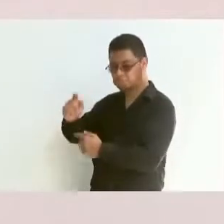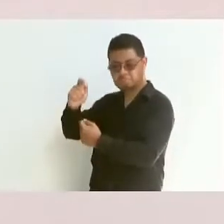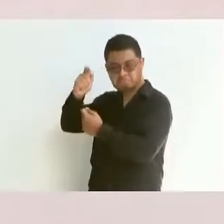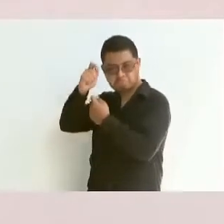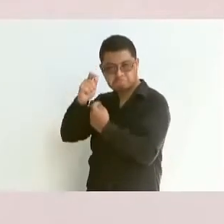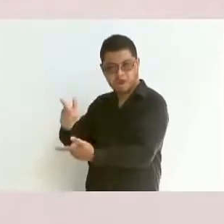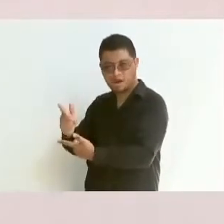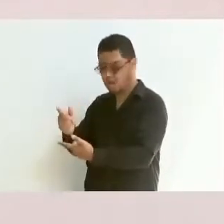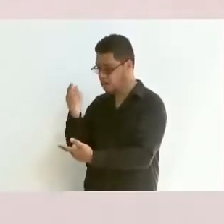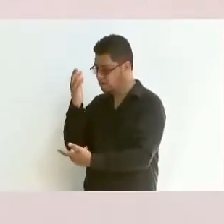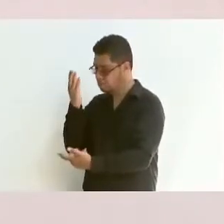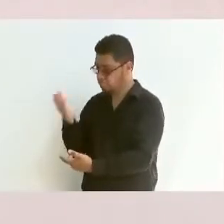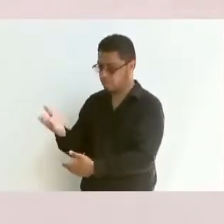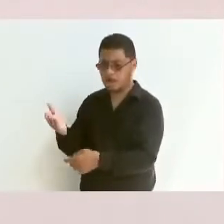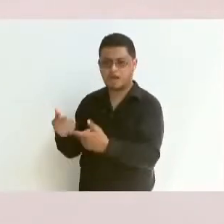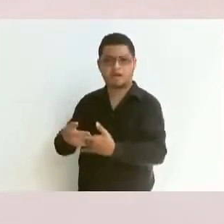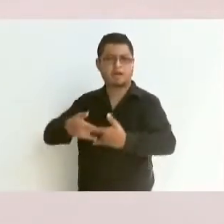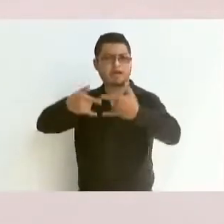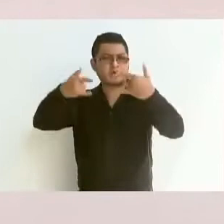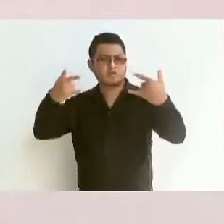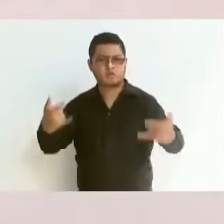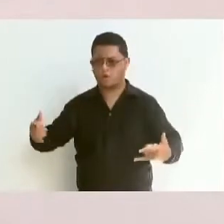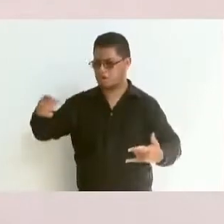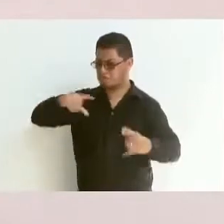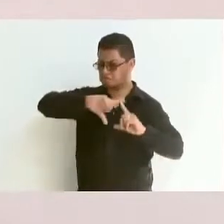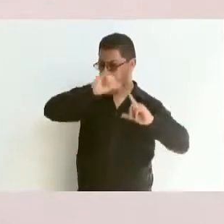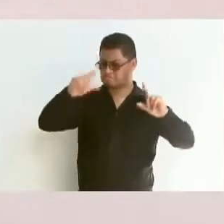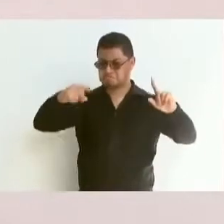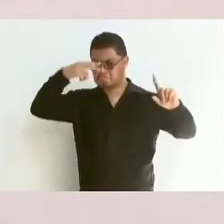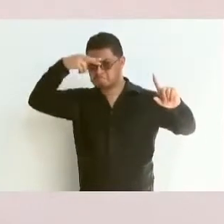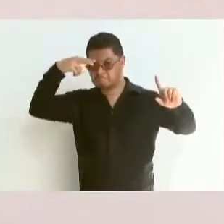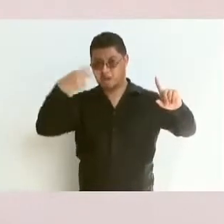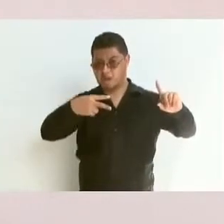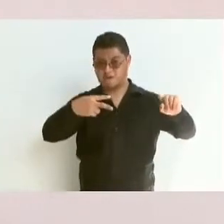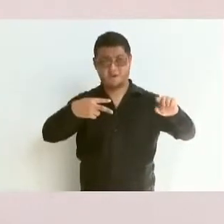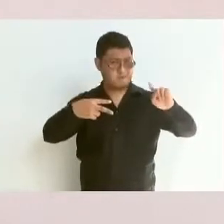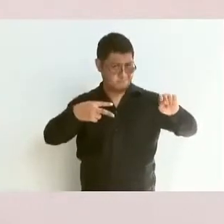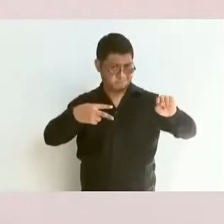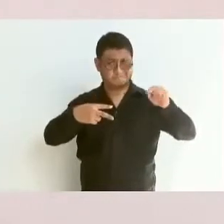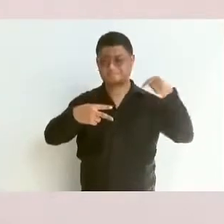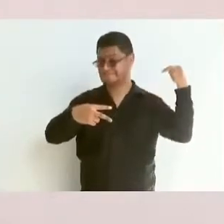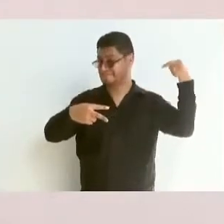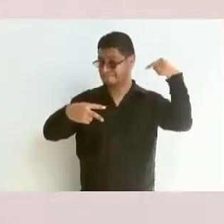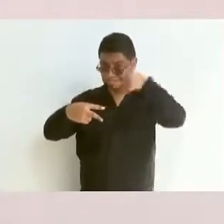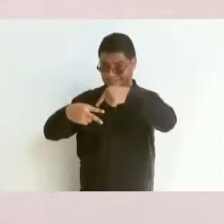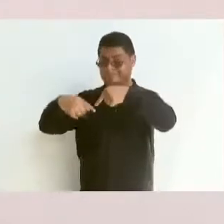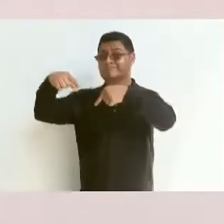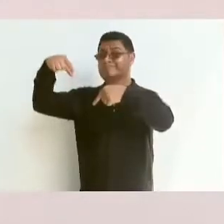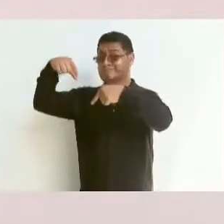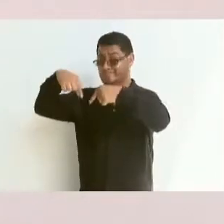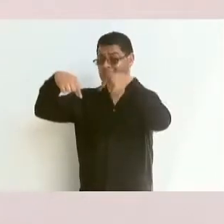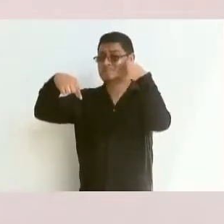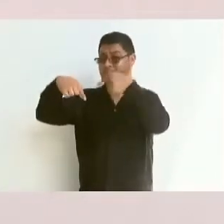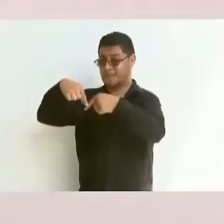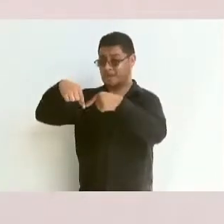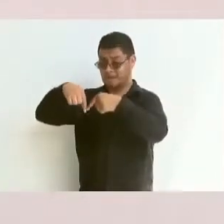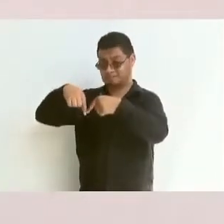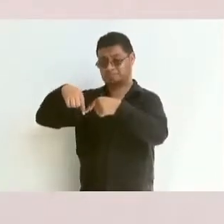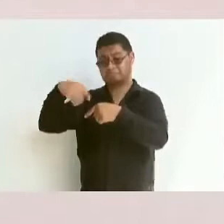histórica de México, del sureste y, por si fuese poco,